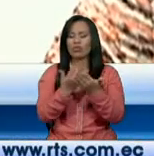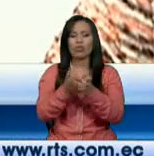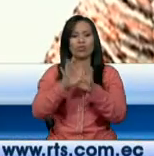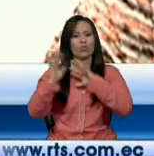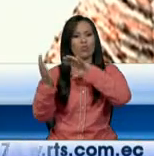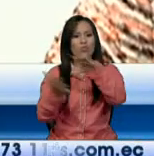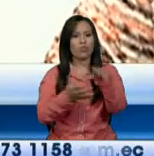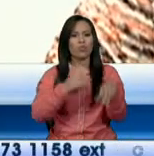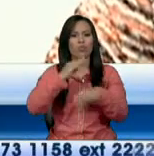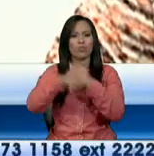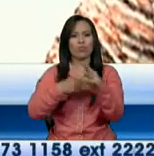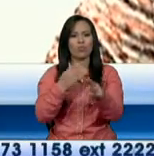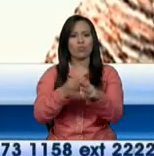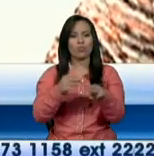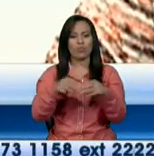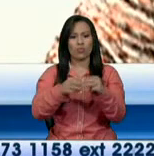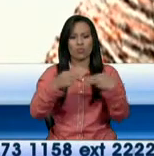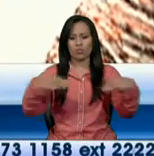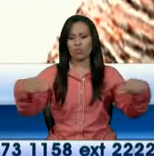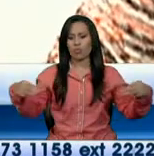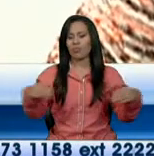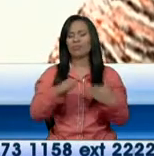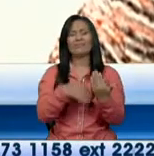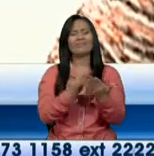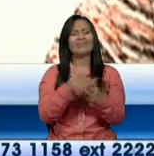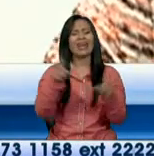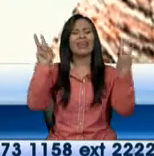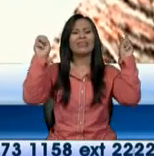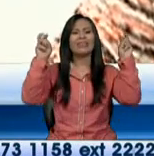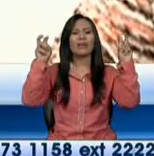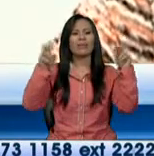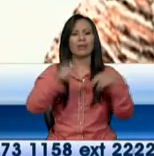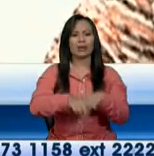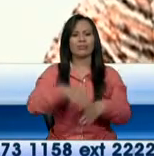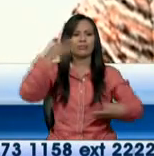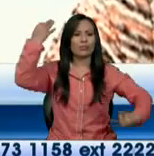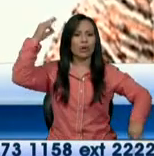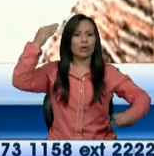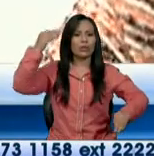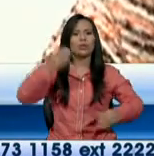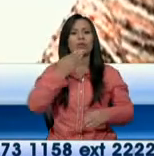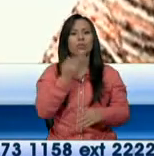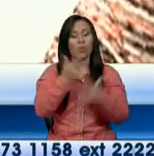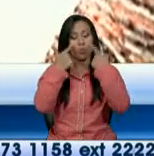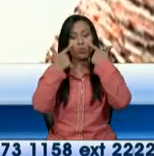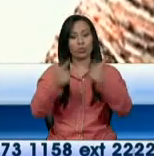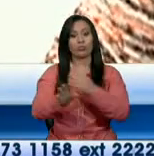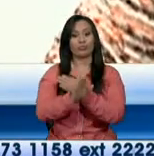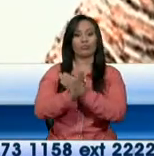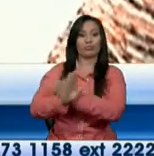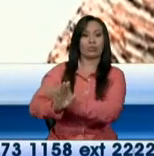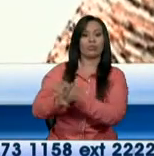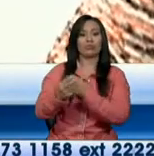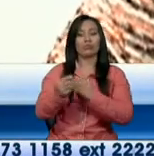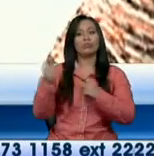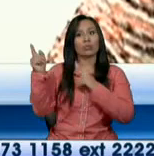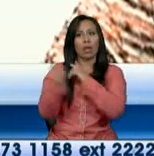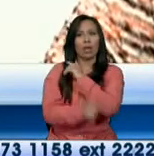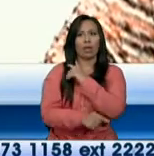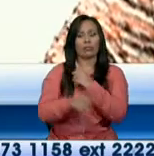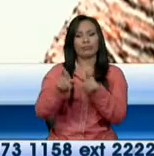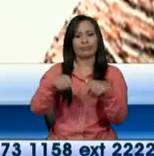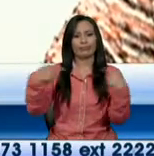movimientos de América Latina el análisis de lo que significan los golpes blandos, la restauración conservadora, que son amenazas reales contra